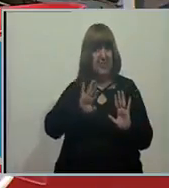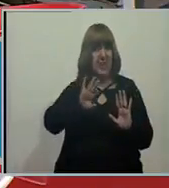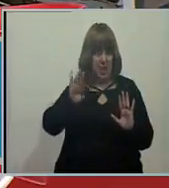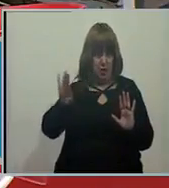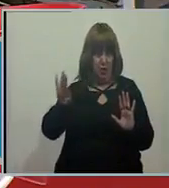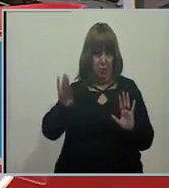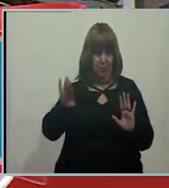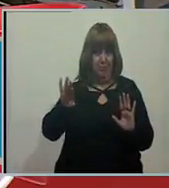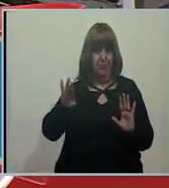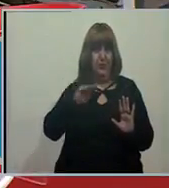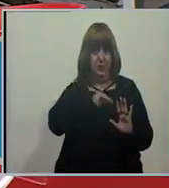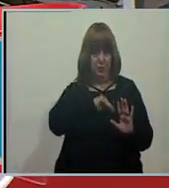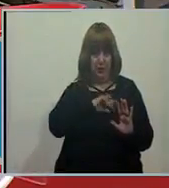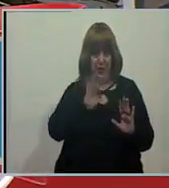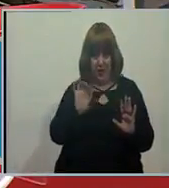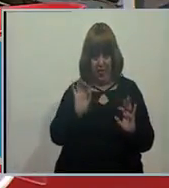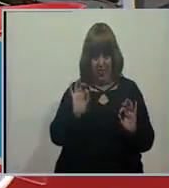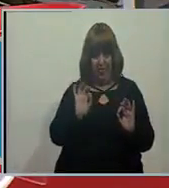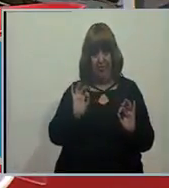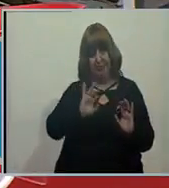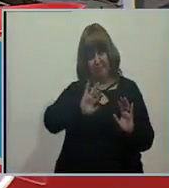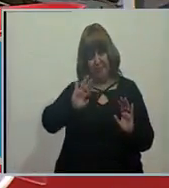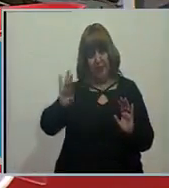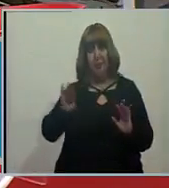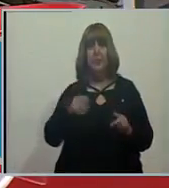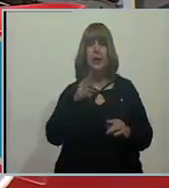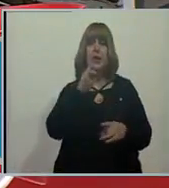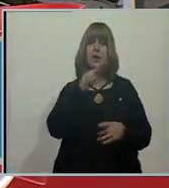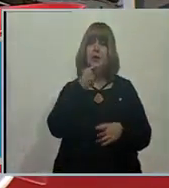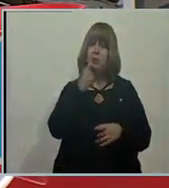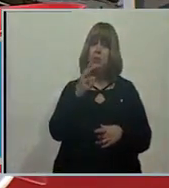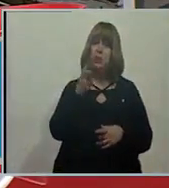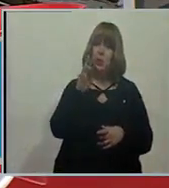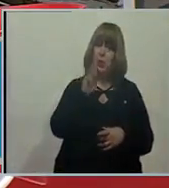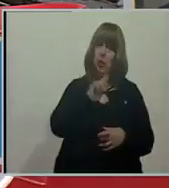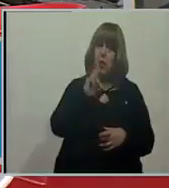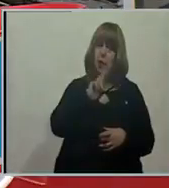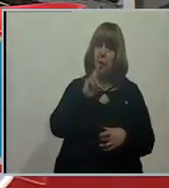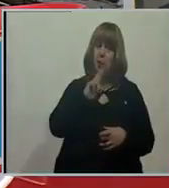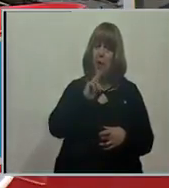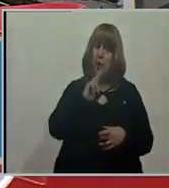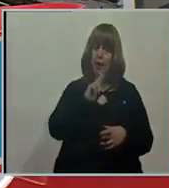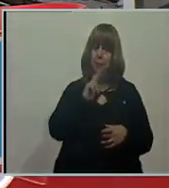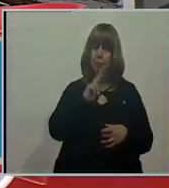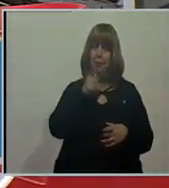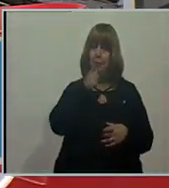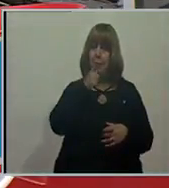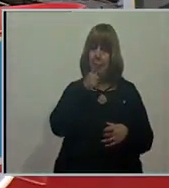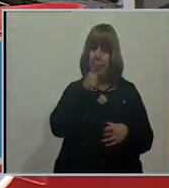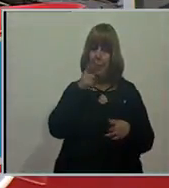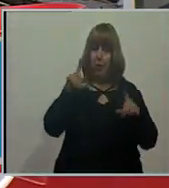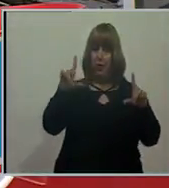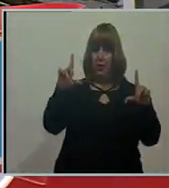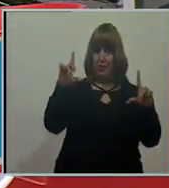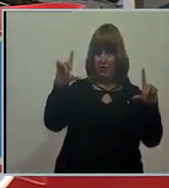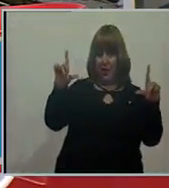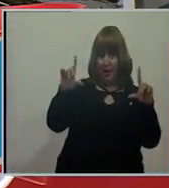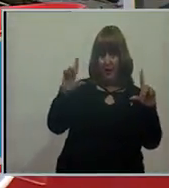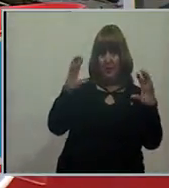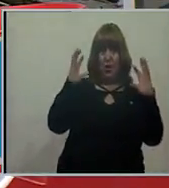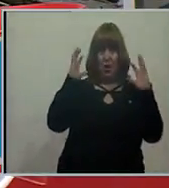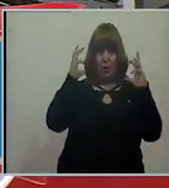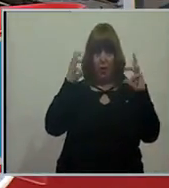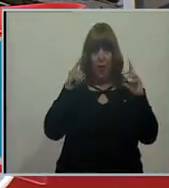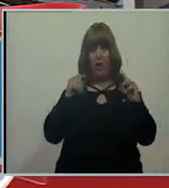La mujer en un medio de comunicación está mucho más expuesta que el hombre. Mucho. Porque, a ver, Rodi y